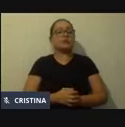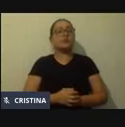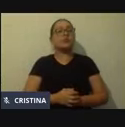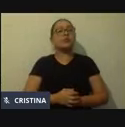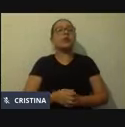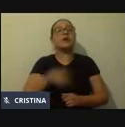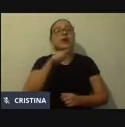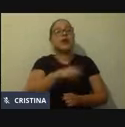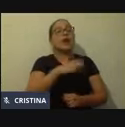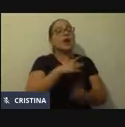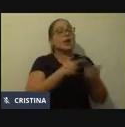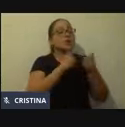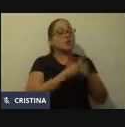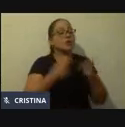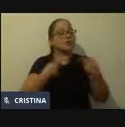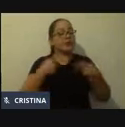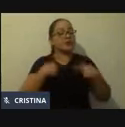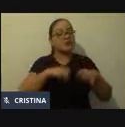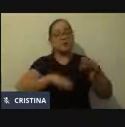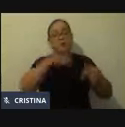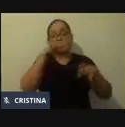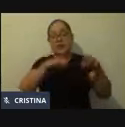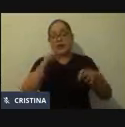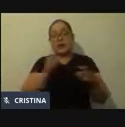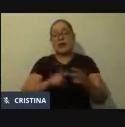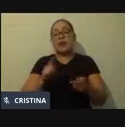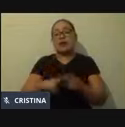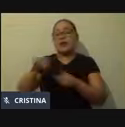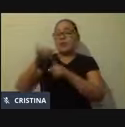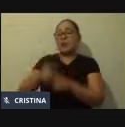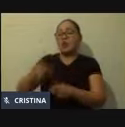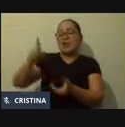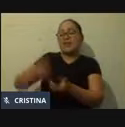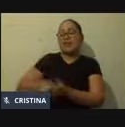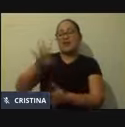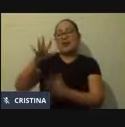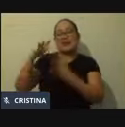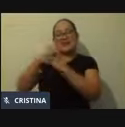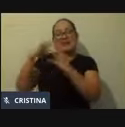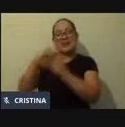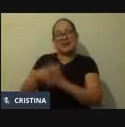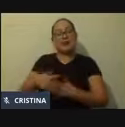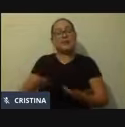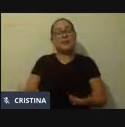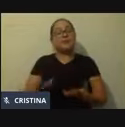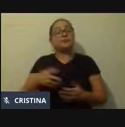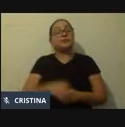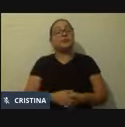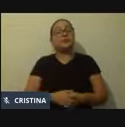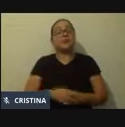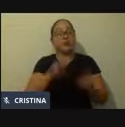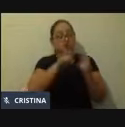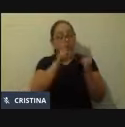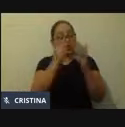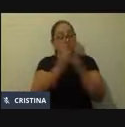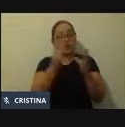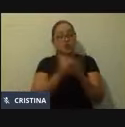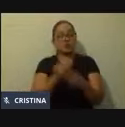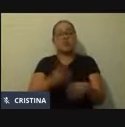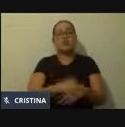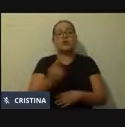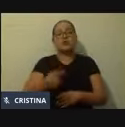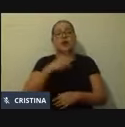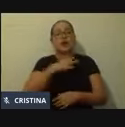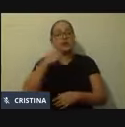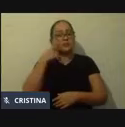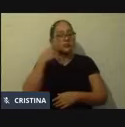2020 y Bullying, la mente como un campo de batalla. ¿Por qué? Porque a través de, cada vez va a ser más común que